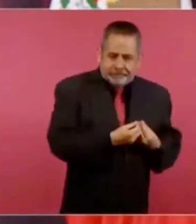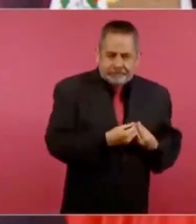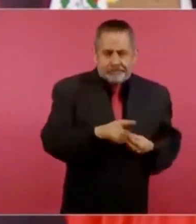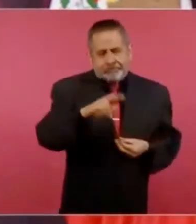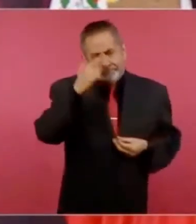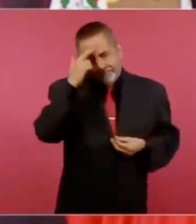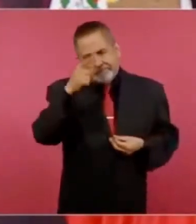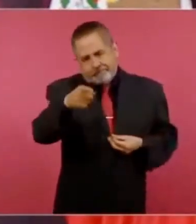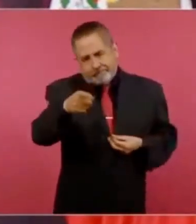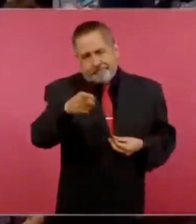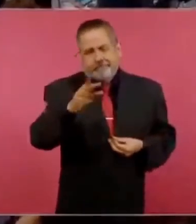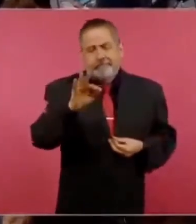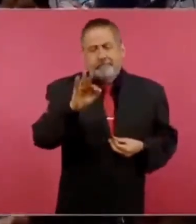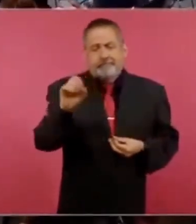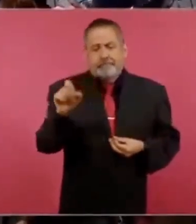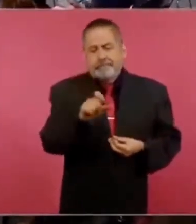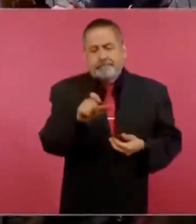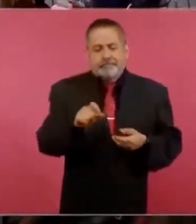Acuérdense ustedes que Fox